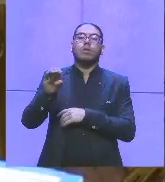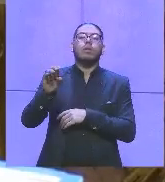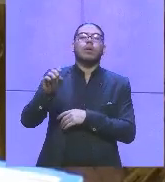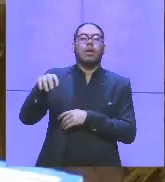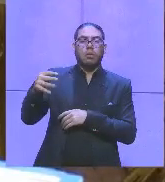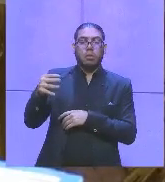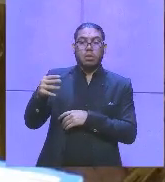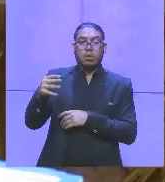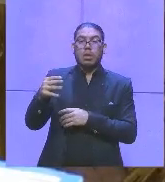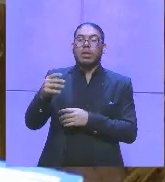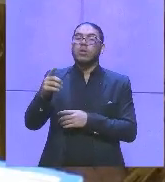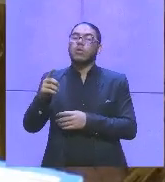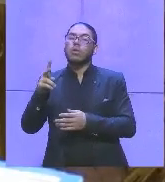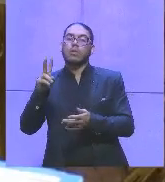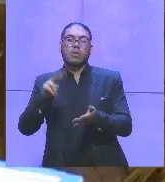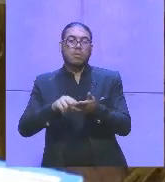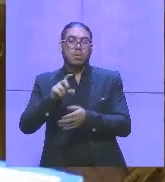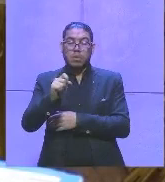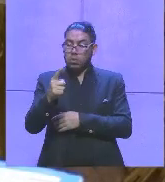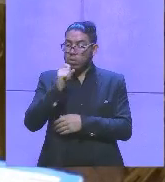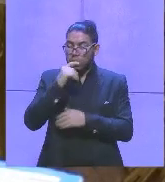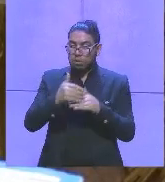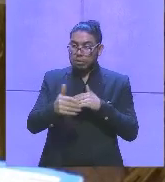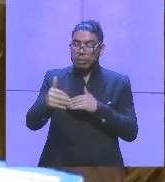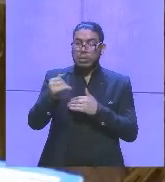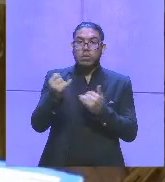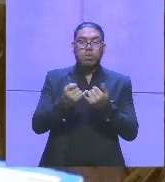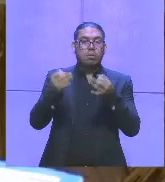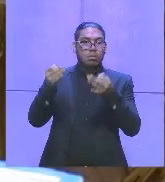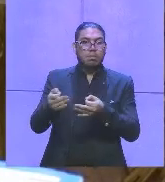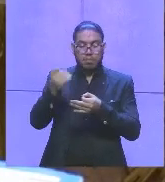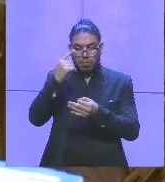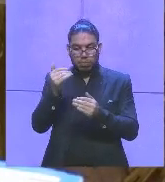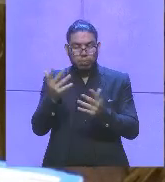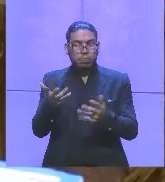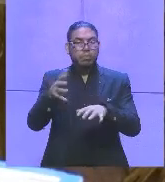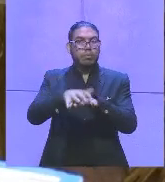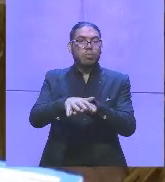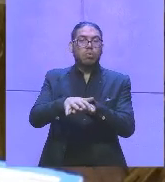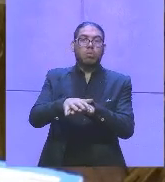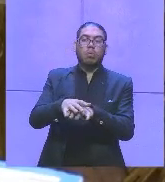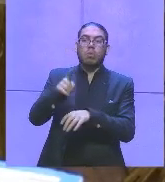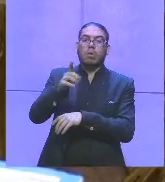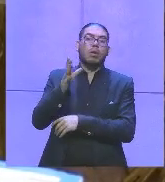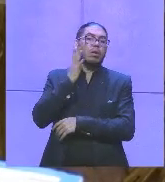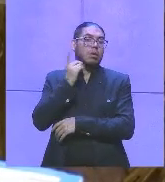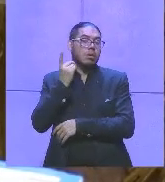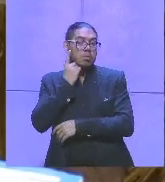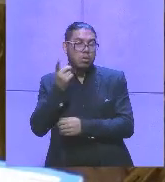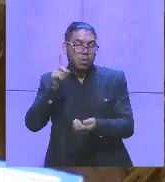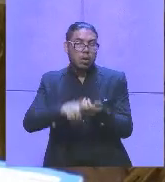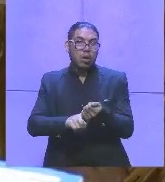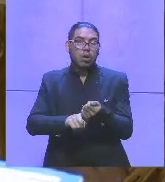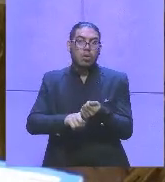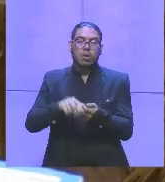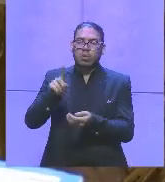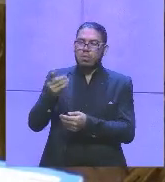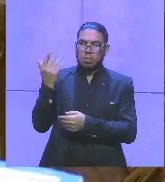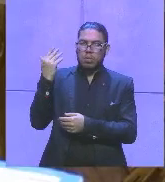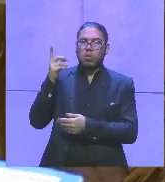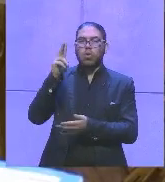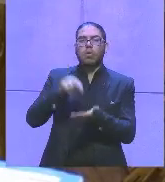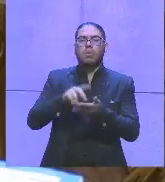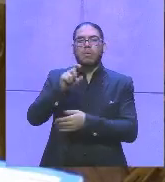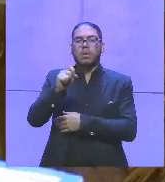1414-2021 y acumulados, que versó acerca de la garantía de la paridad en la integración de la Cámara de Diputados en el proceso electoral 2021, debido